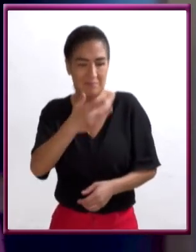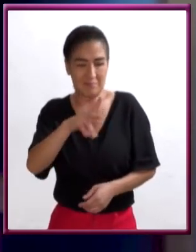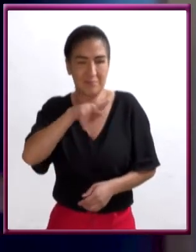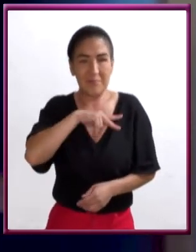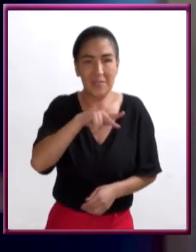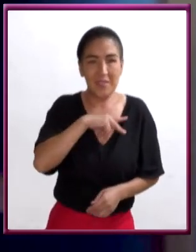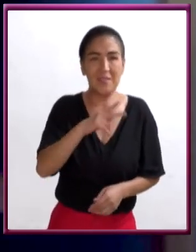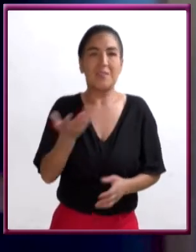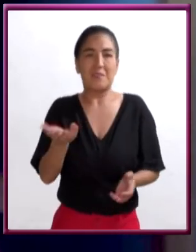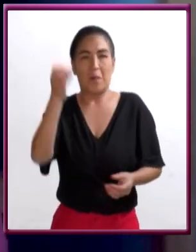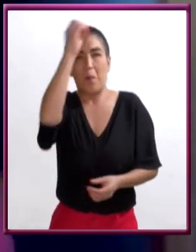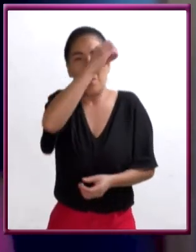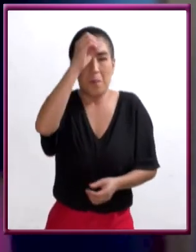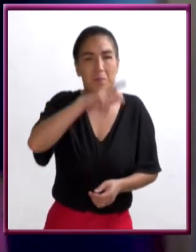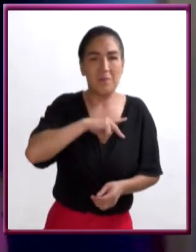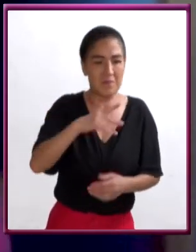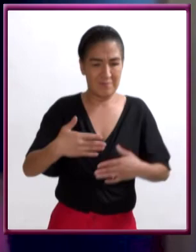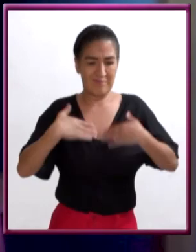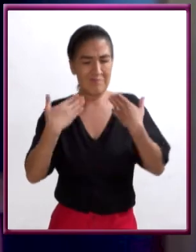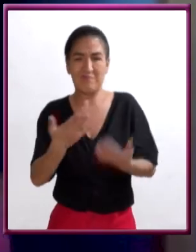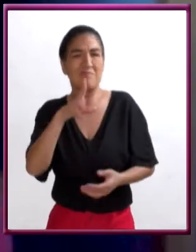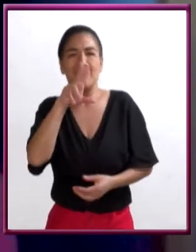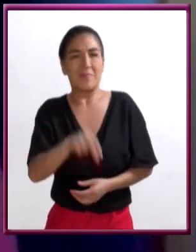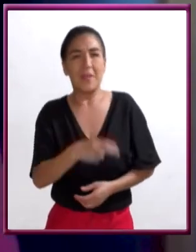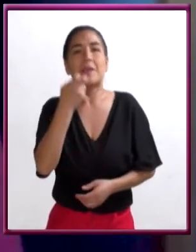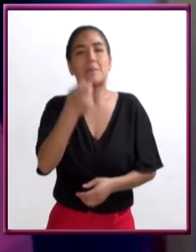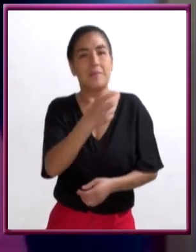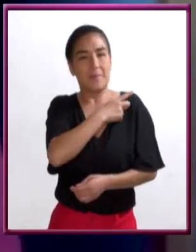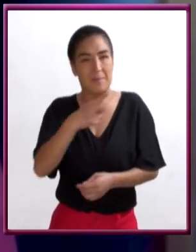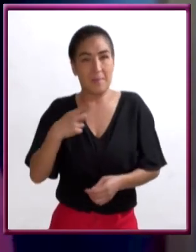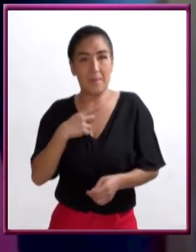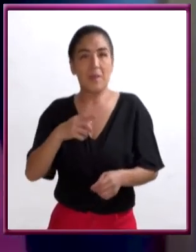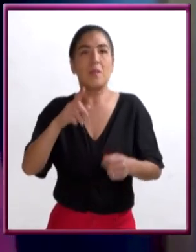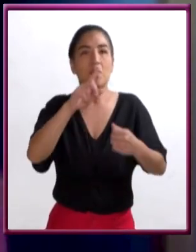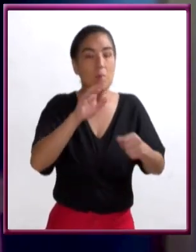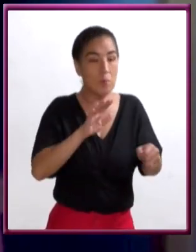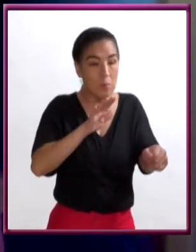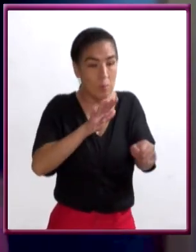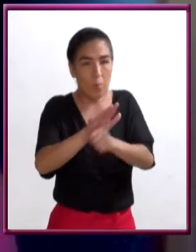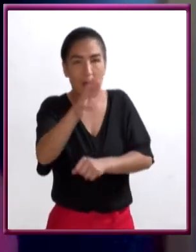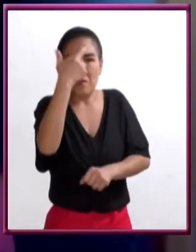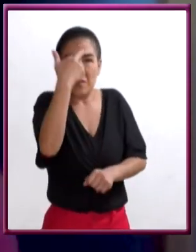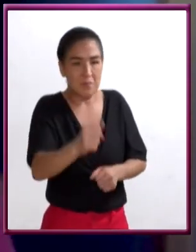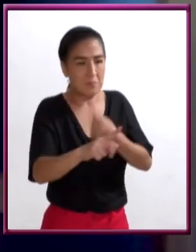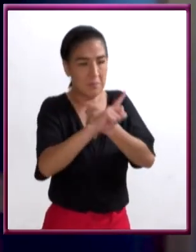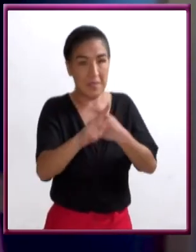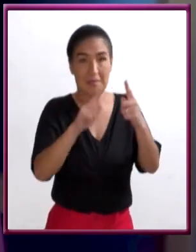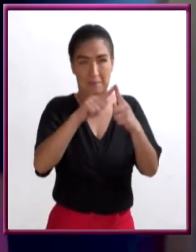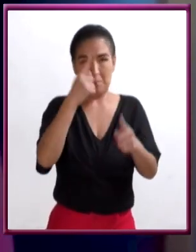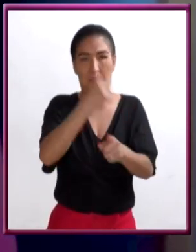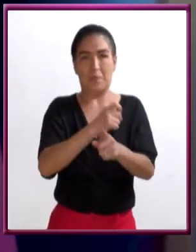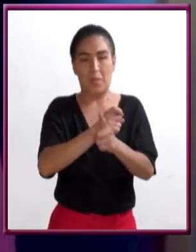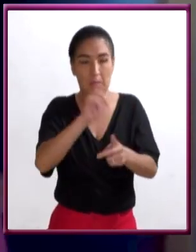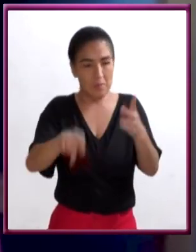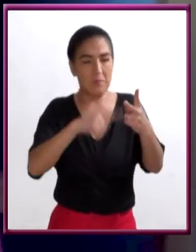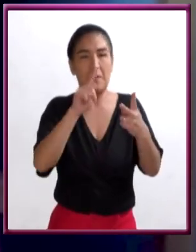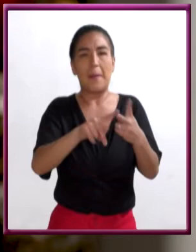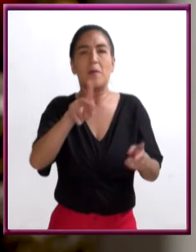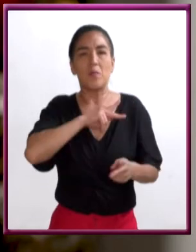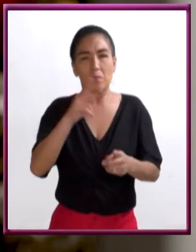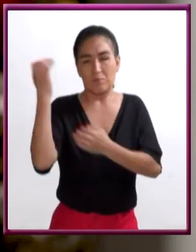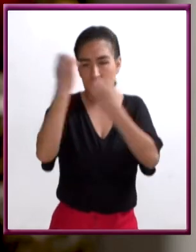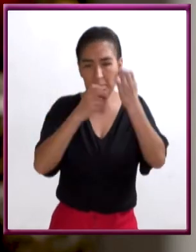tus emociones. Entonces, hay que conocer el fenómeno, después hacer un